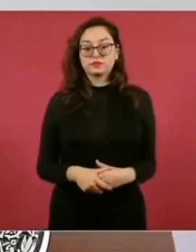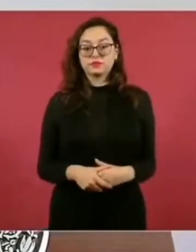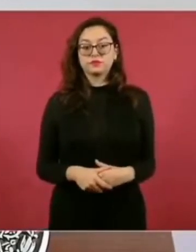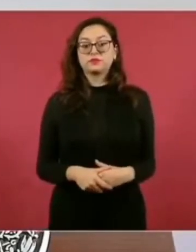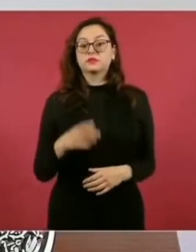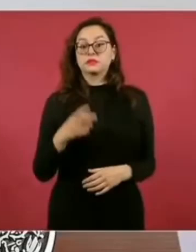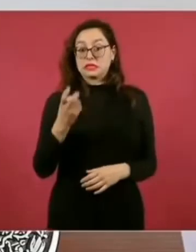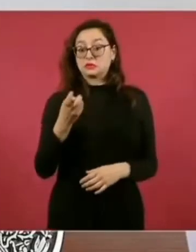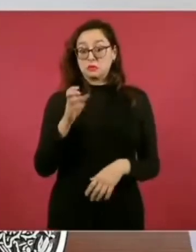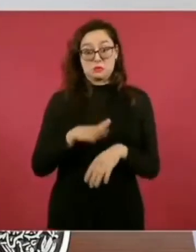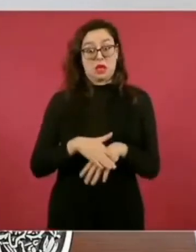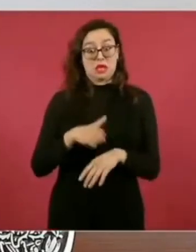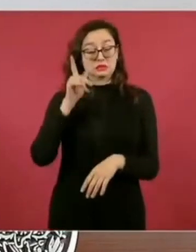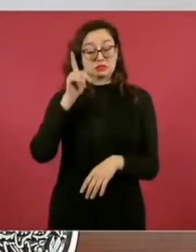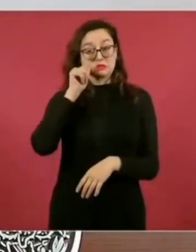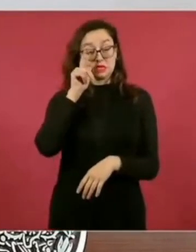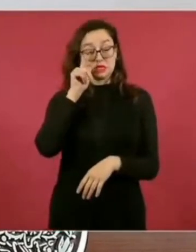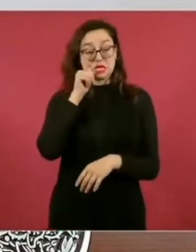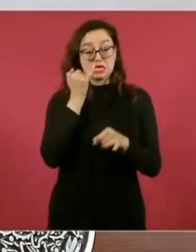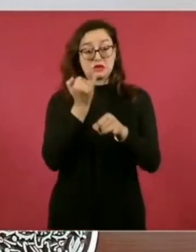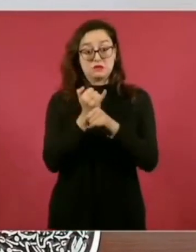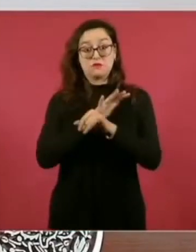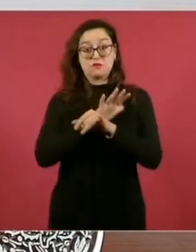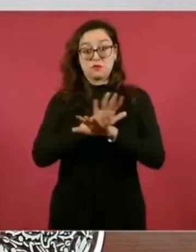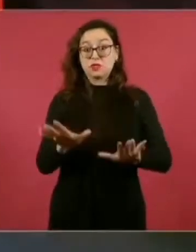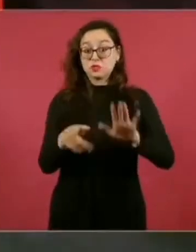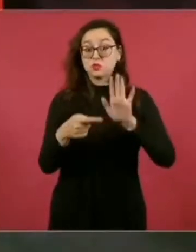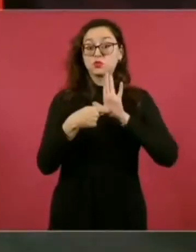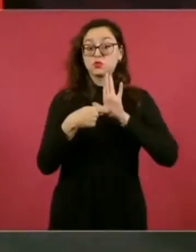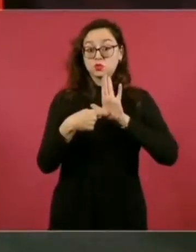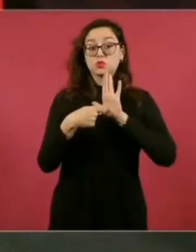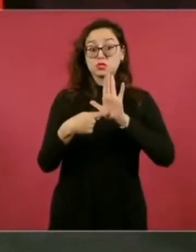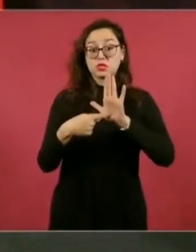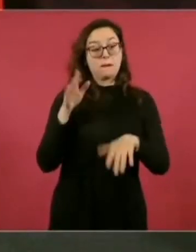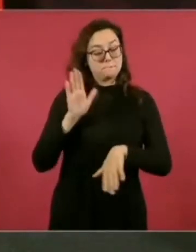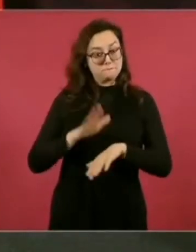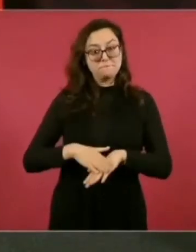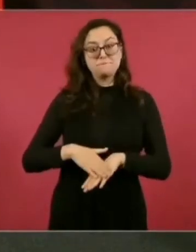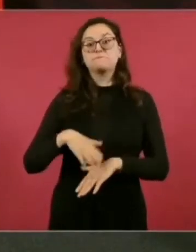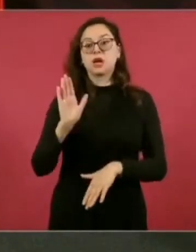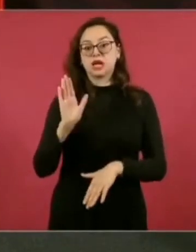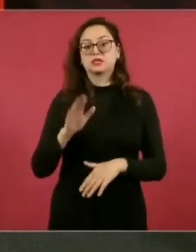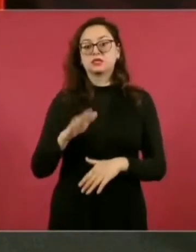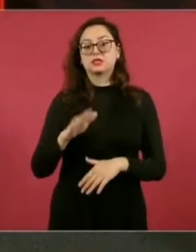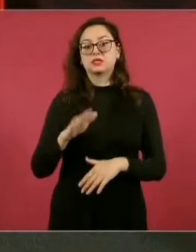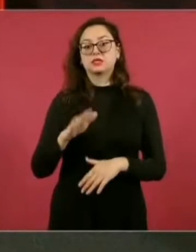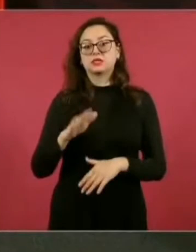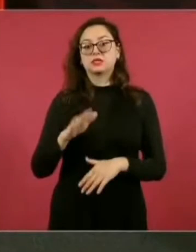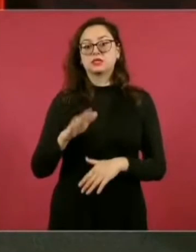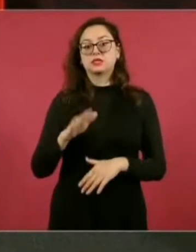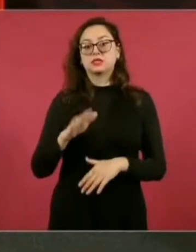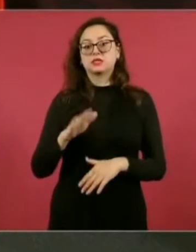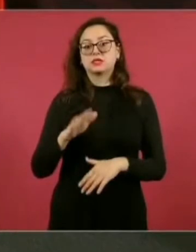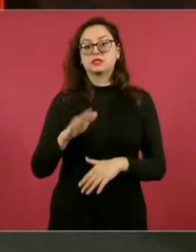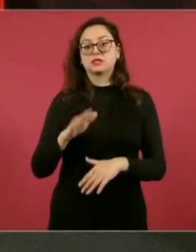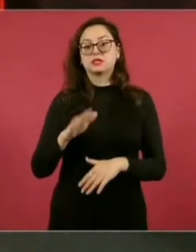tengamos más información. Lo que vamos a presentar.